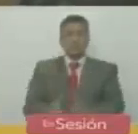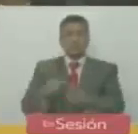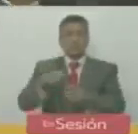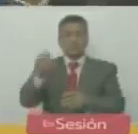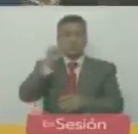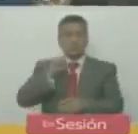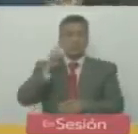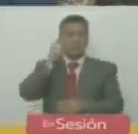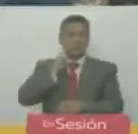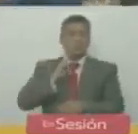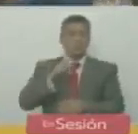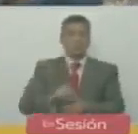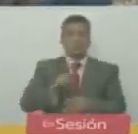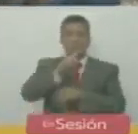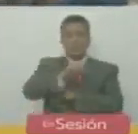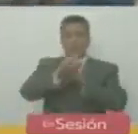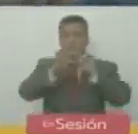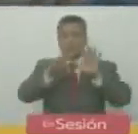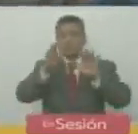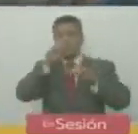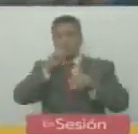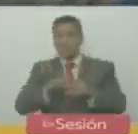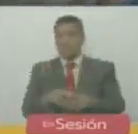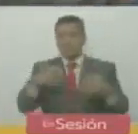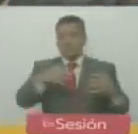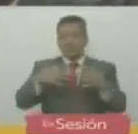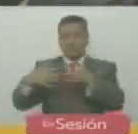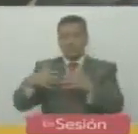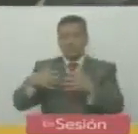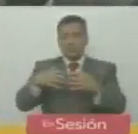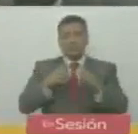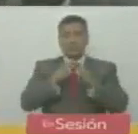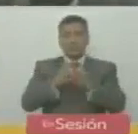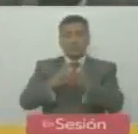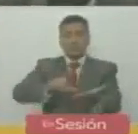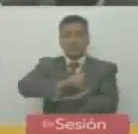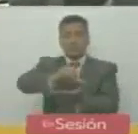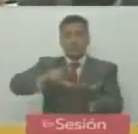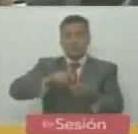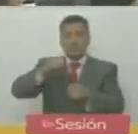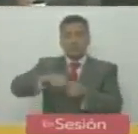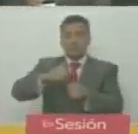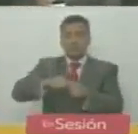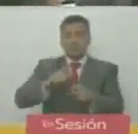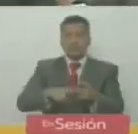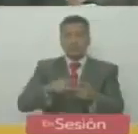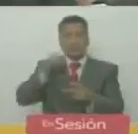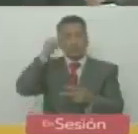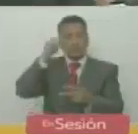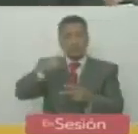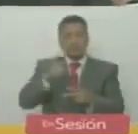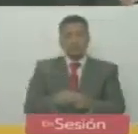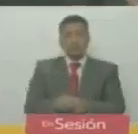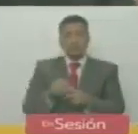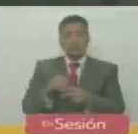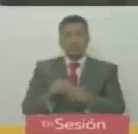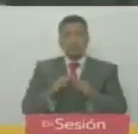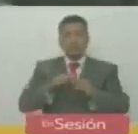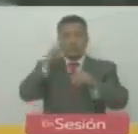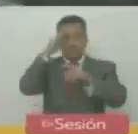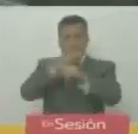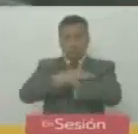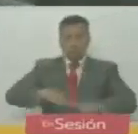Bolívar, 199 años de la batalla naval del lago de Maracaibo y día de la Armada